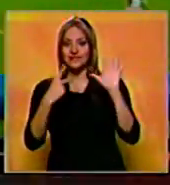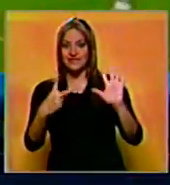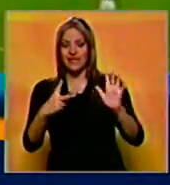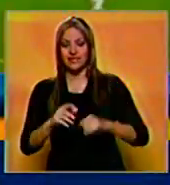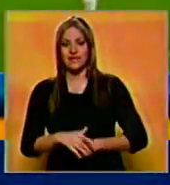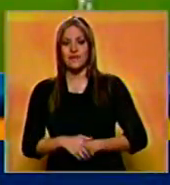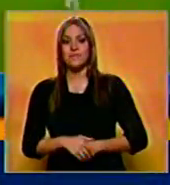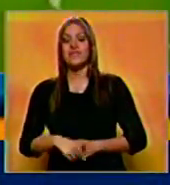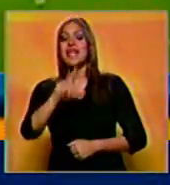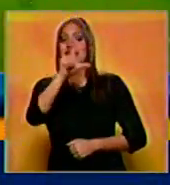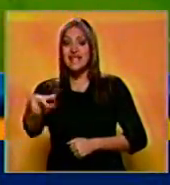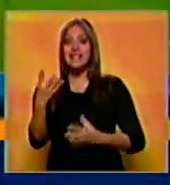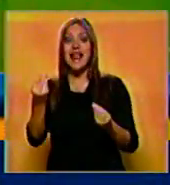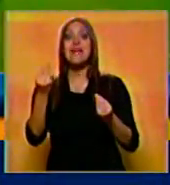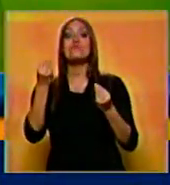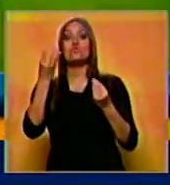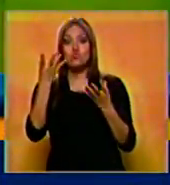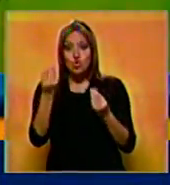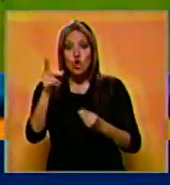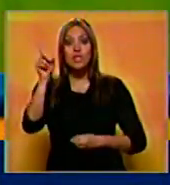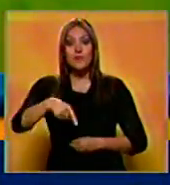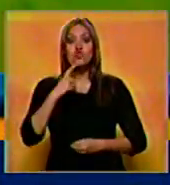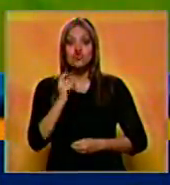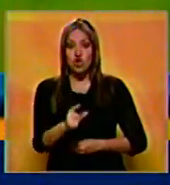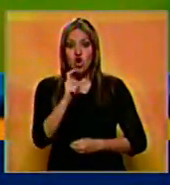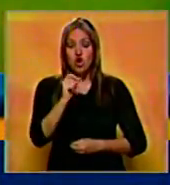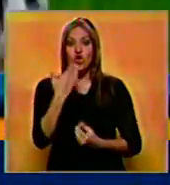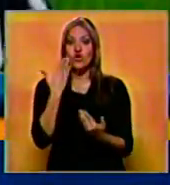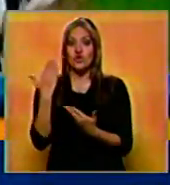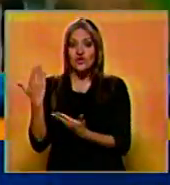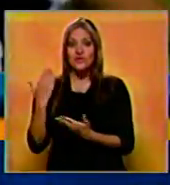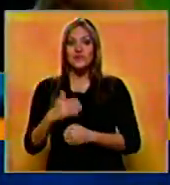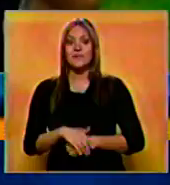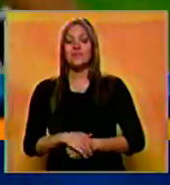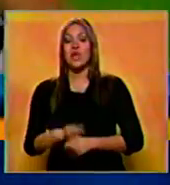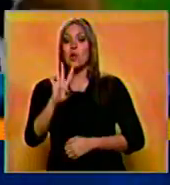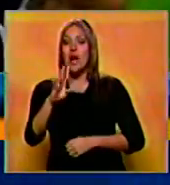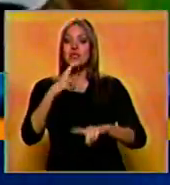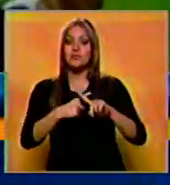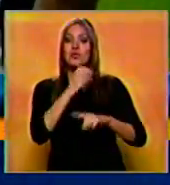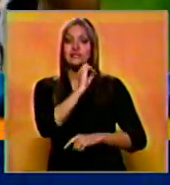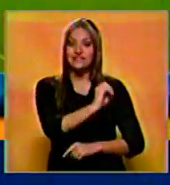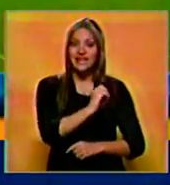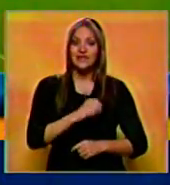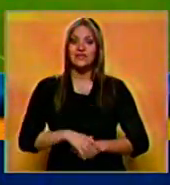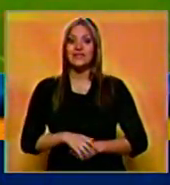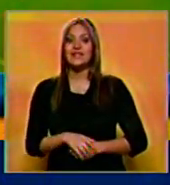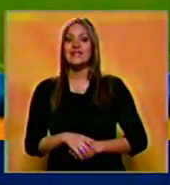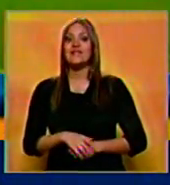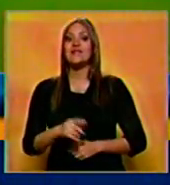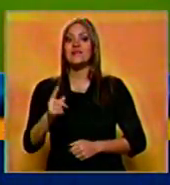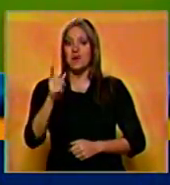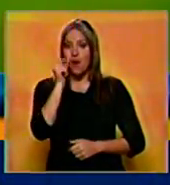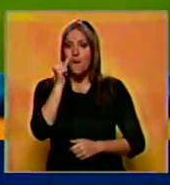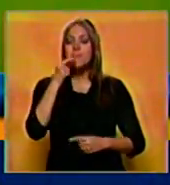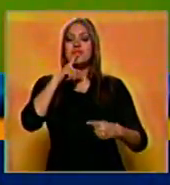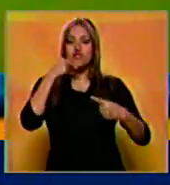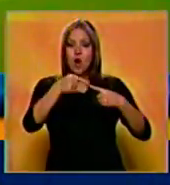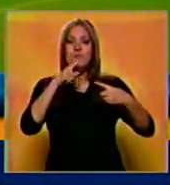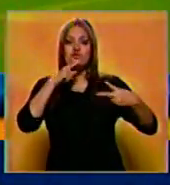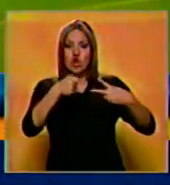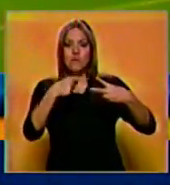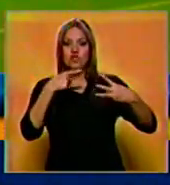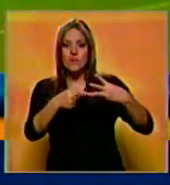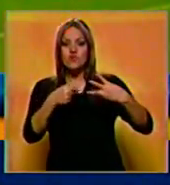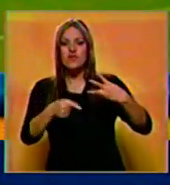Bueno, en Italia también hubo muchos goles, al menos en Turín, donde la Juventus goleó al Catania 4-0. Arturo Vidal, Andrea Pirlo, Carlos Tevez y